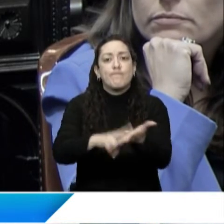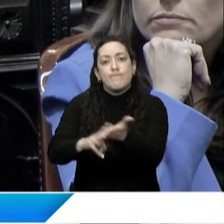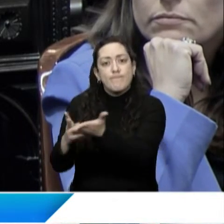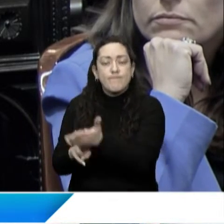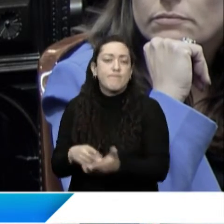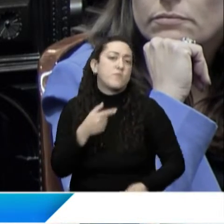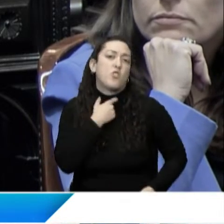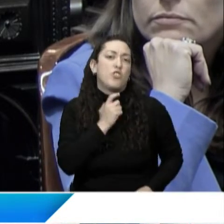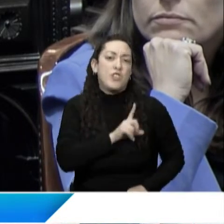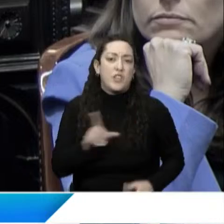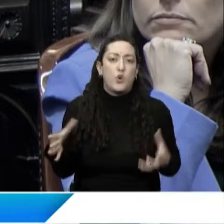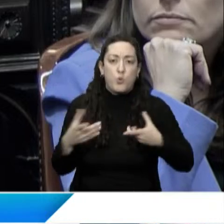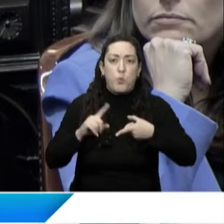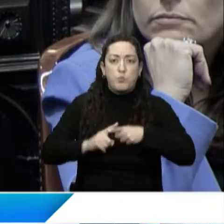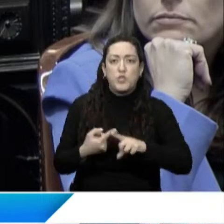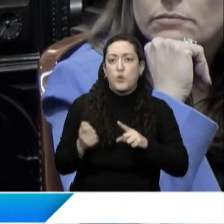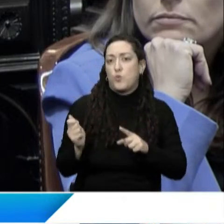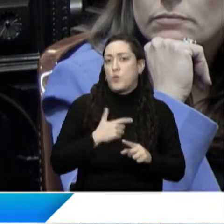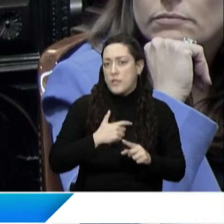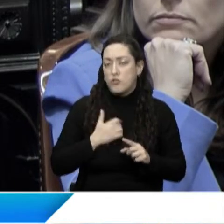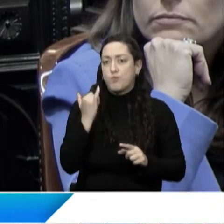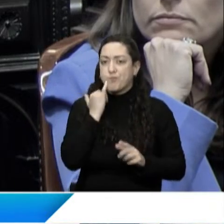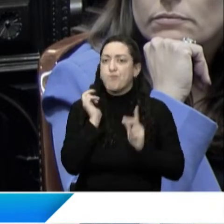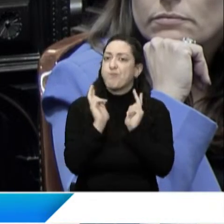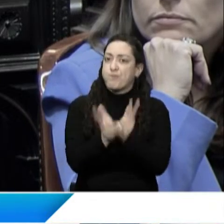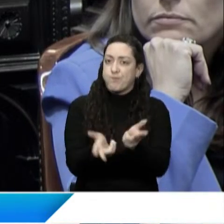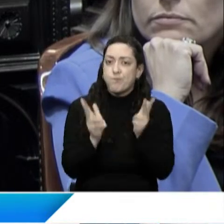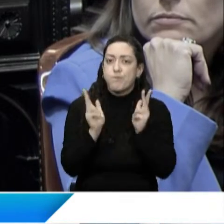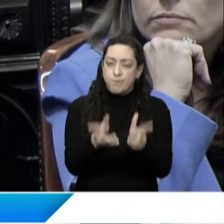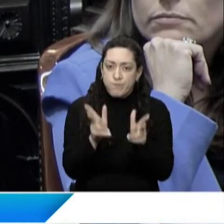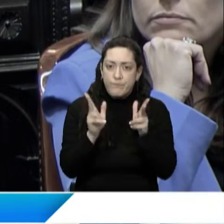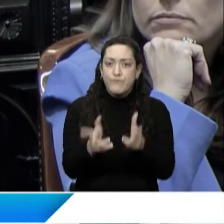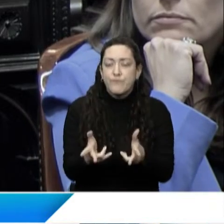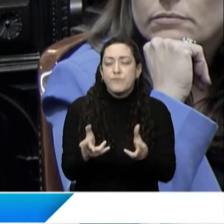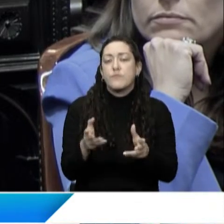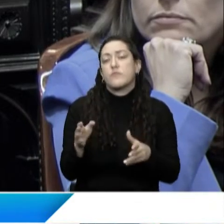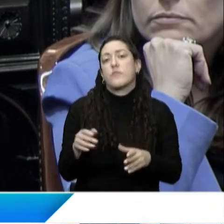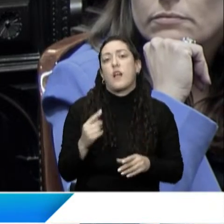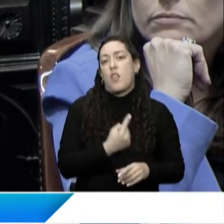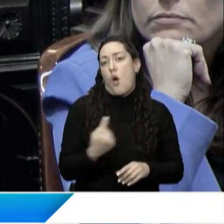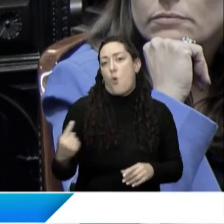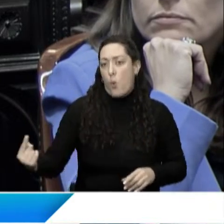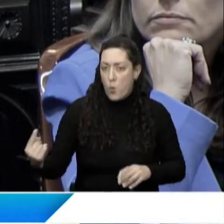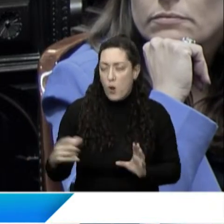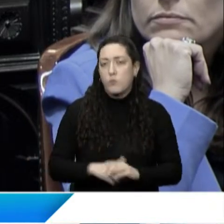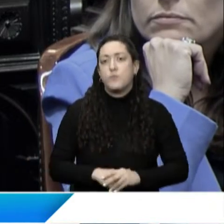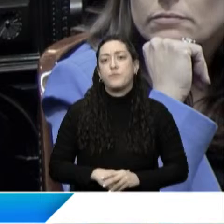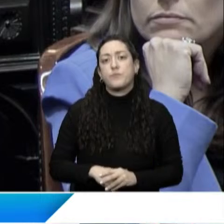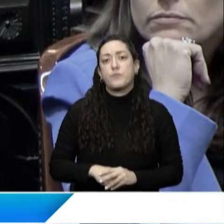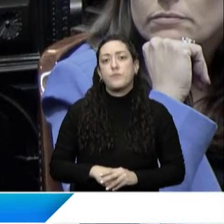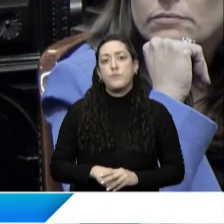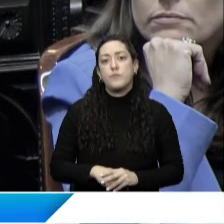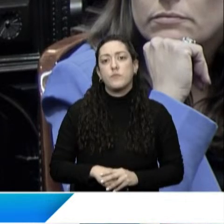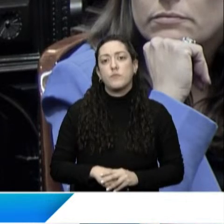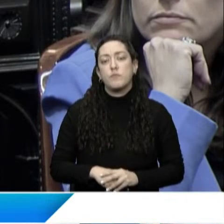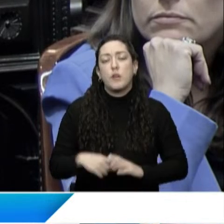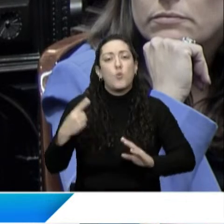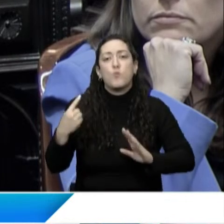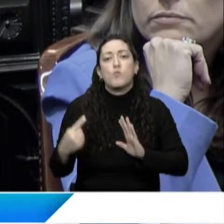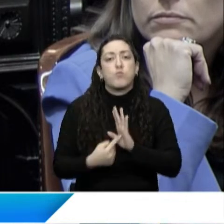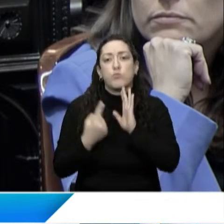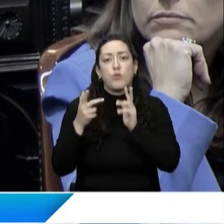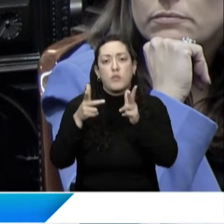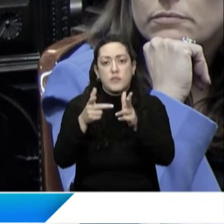que ya nuestro bloque en sus distintas versiones de los diputados ha esgrimido, pero me detengo en esta